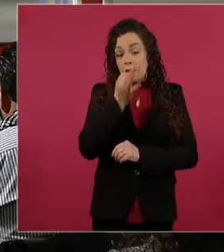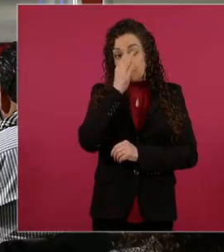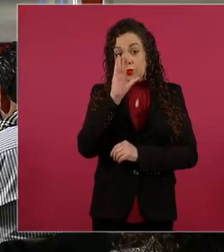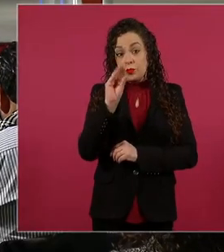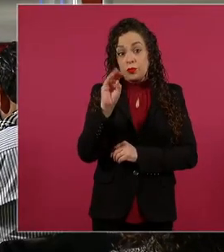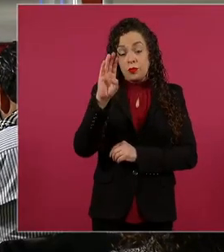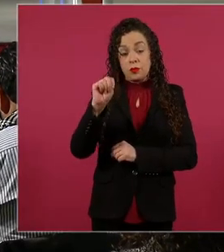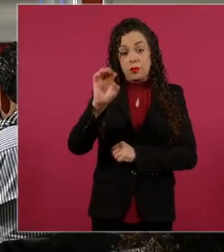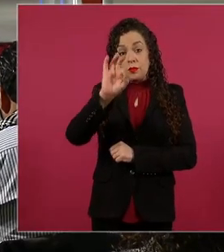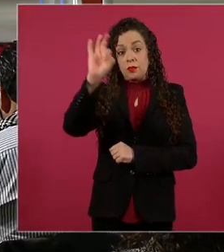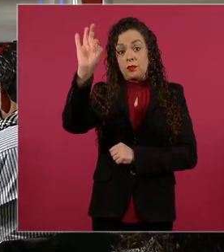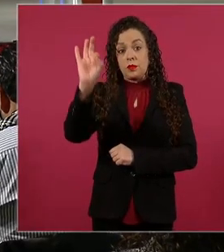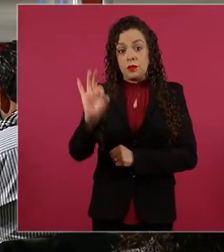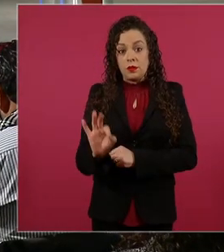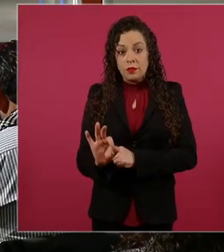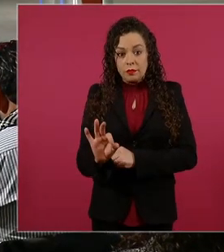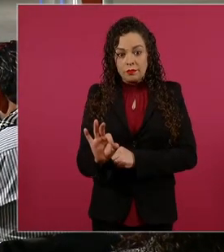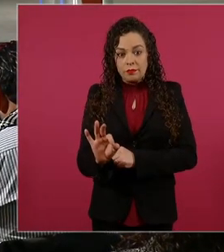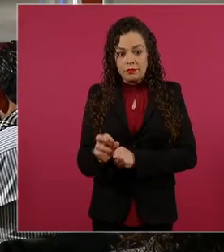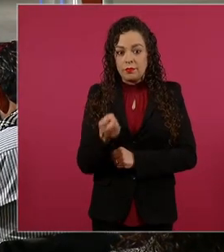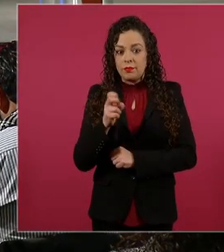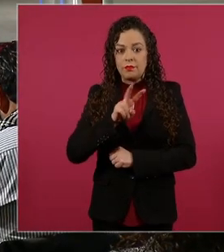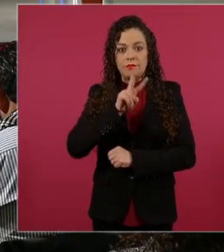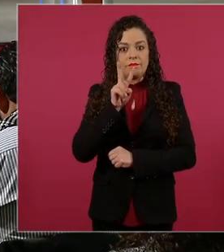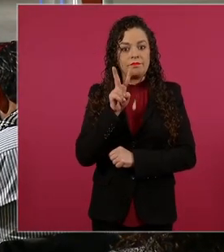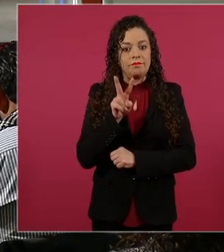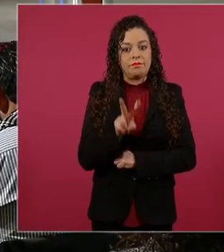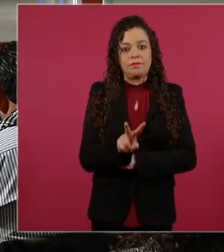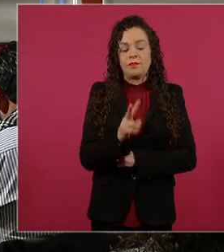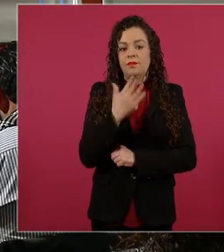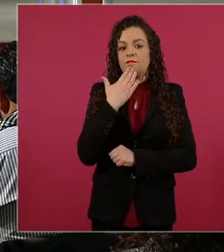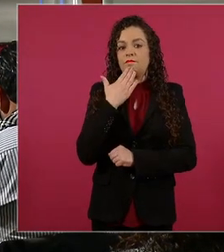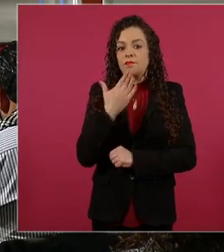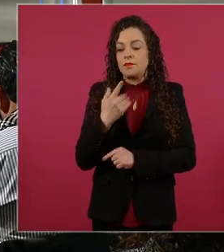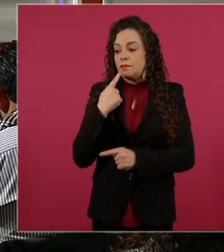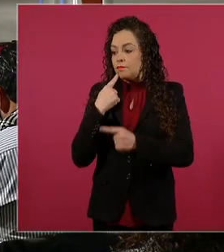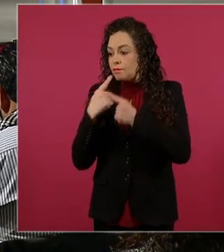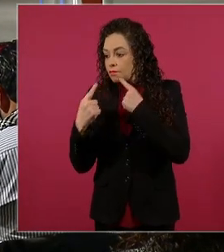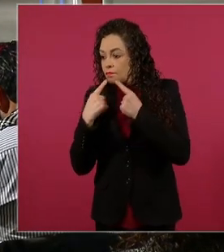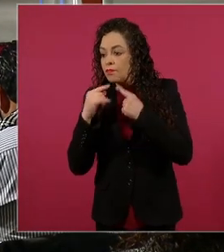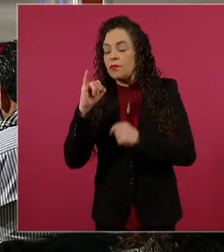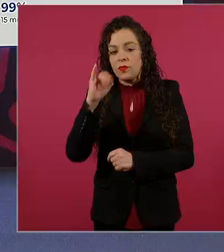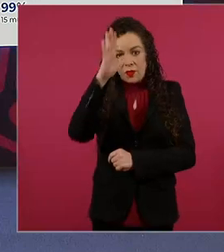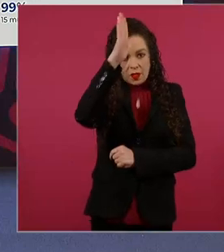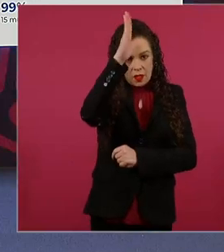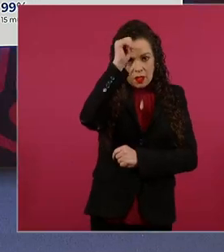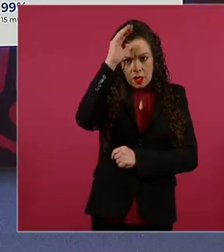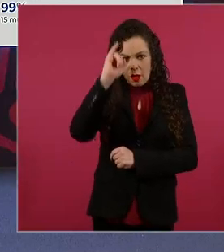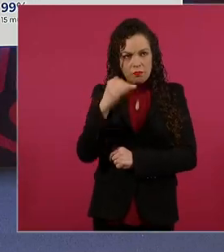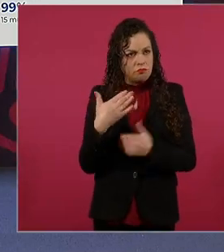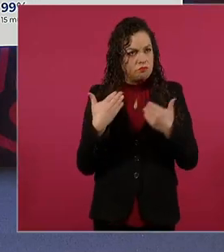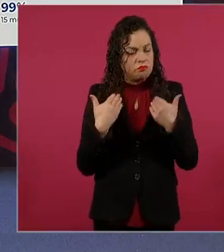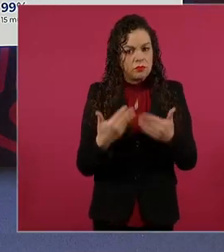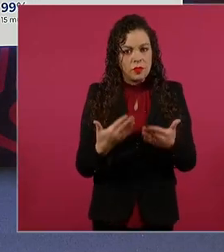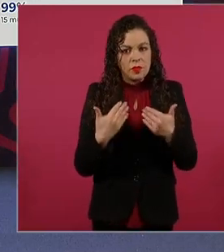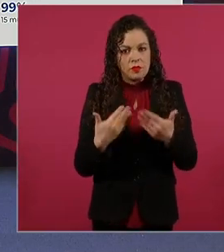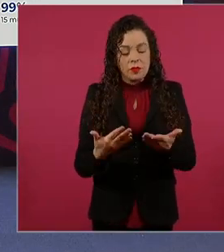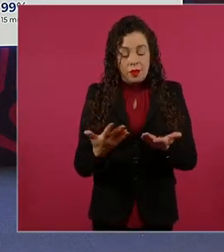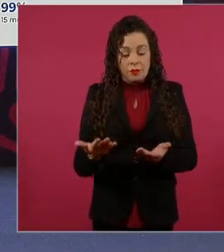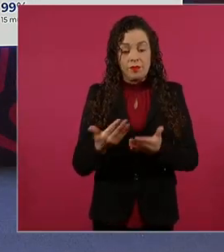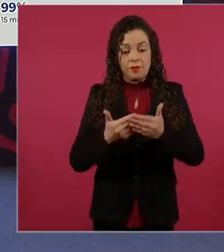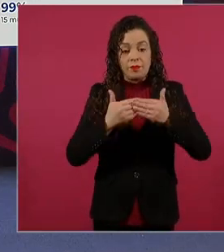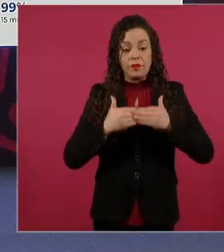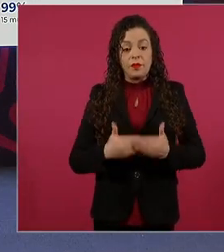líneas y eso ayudó muchísimo convencidas del proyecto y que fueron beneficiarios. Y en el caso de Tremaya fueron